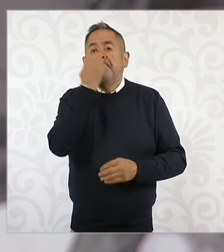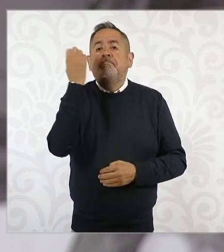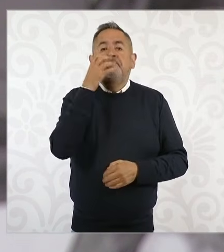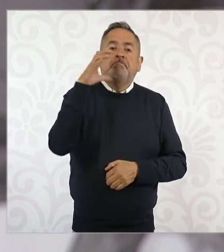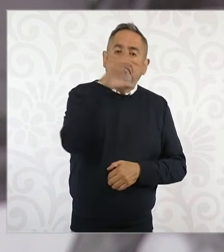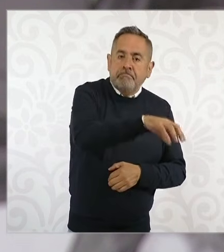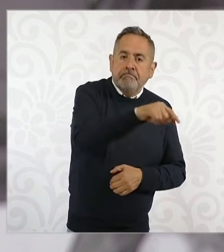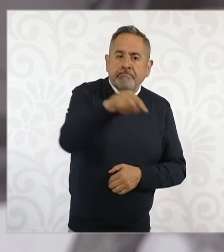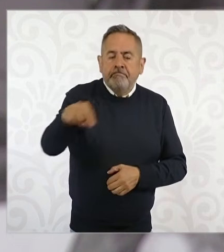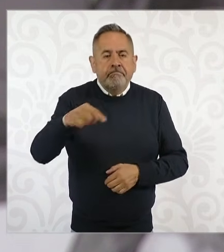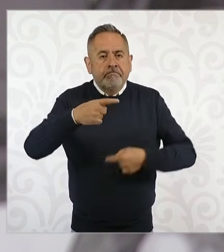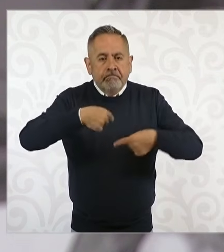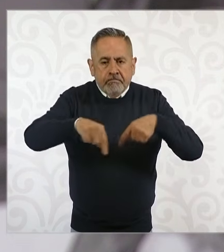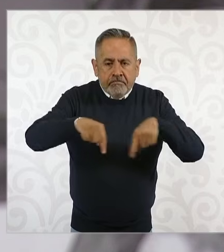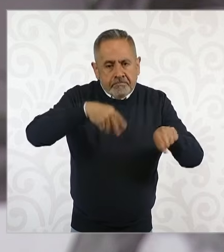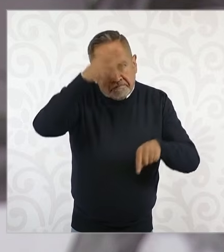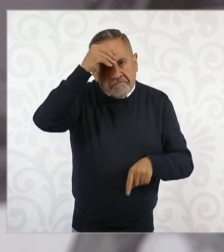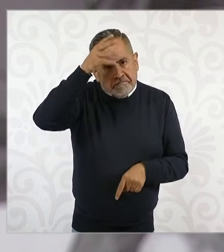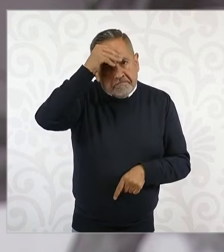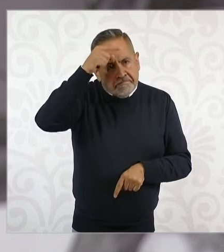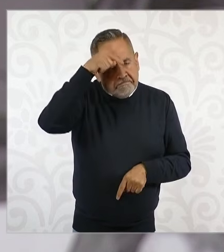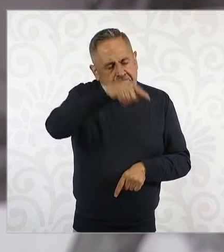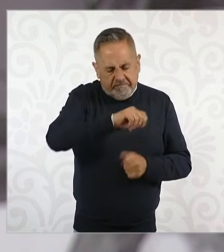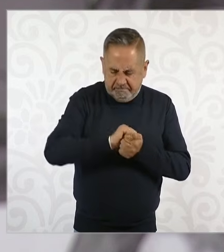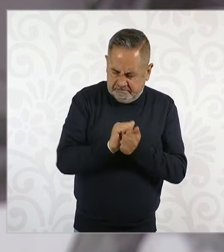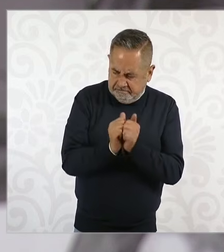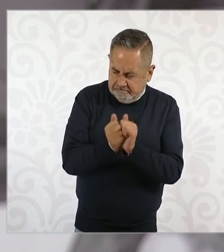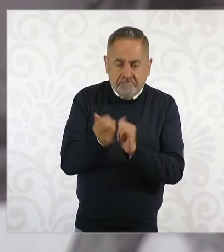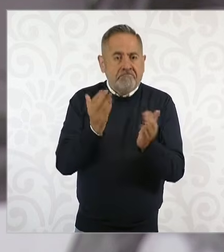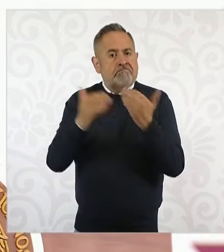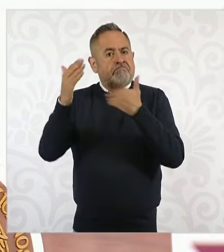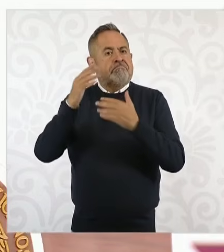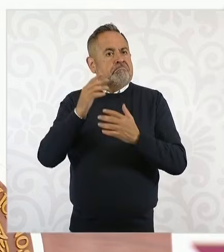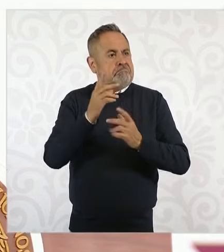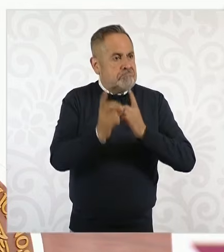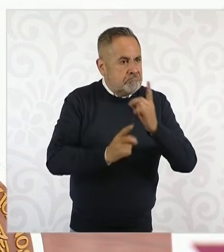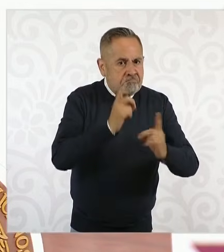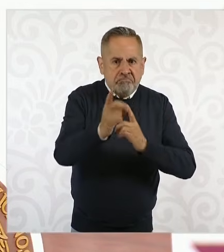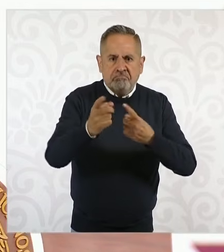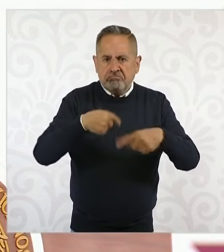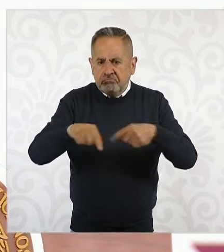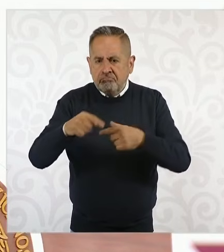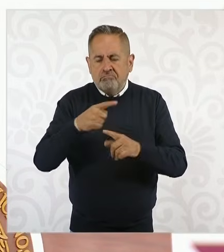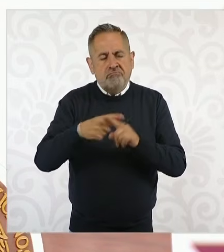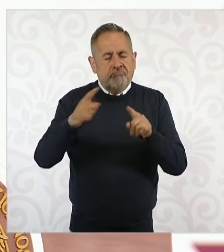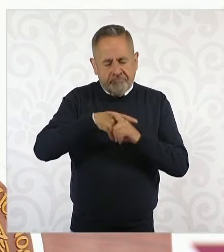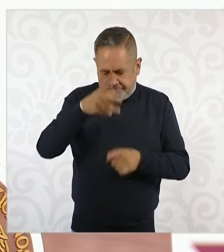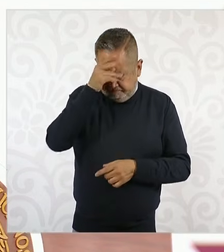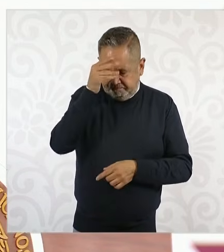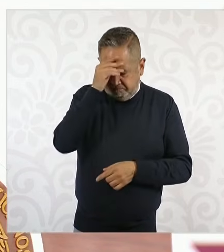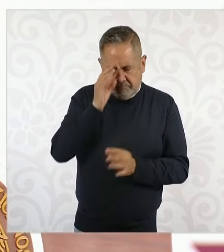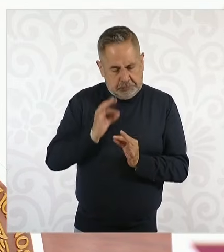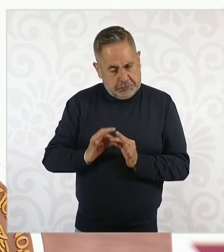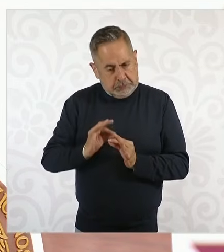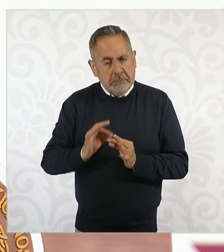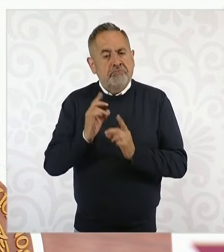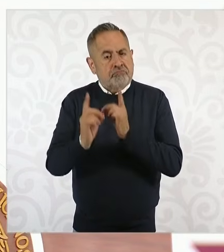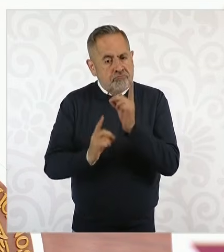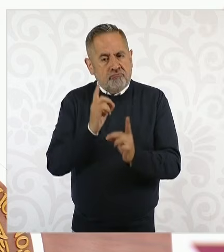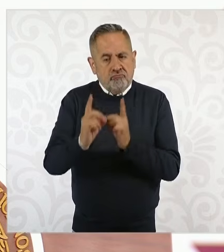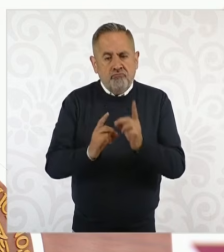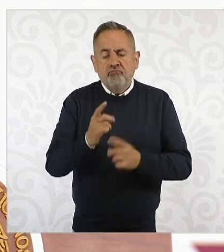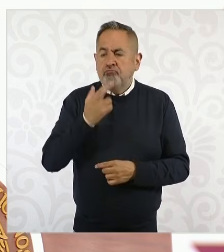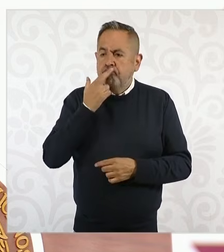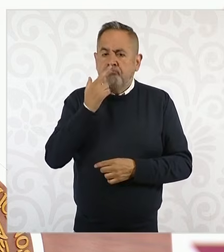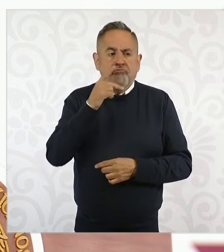país para seguir formando jóvenes en el deporte y todo lo que significa la disciplina deportiva para